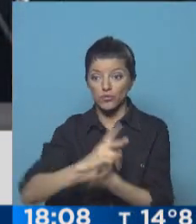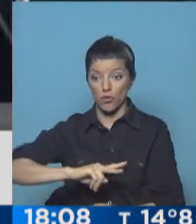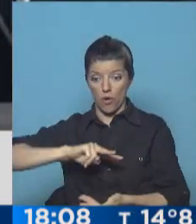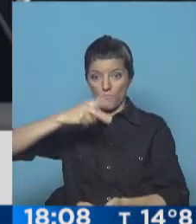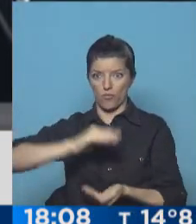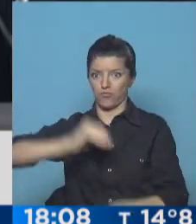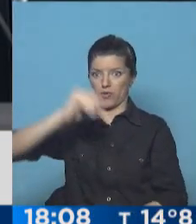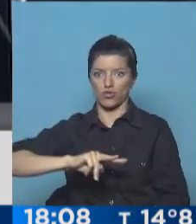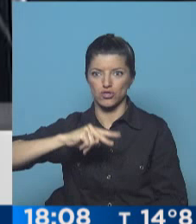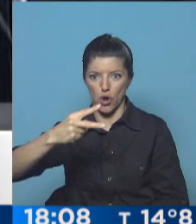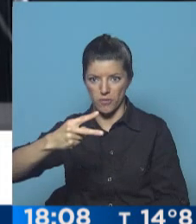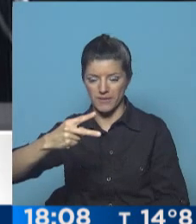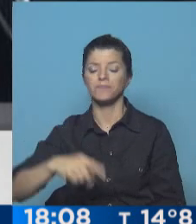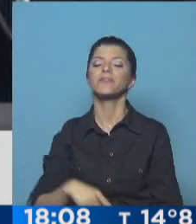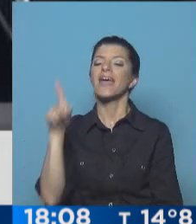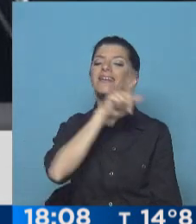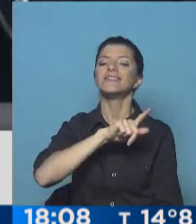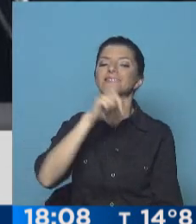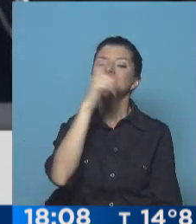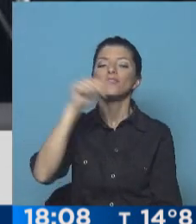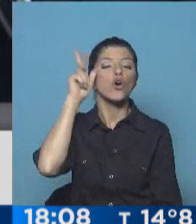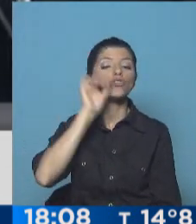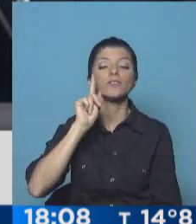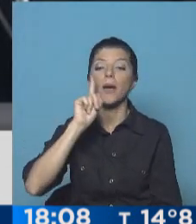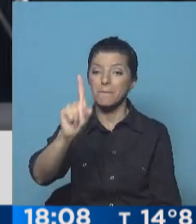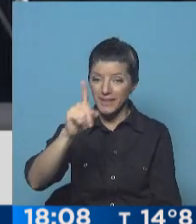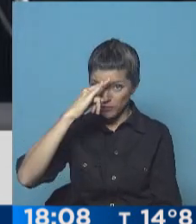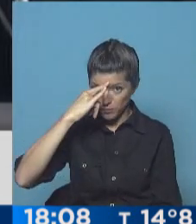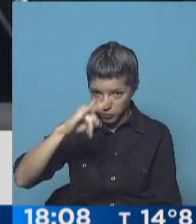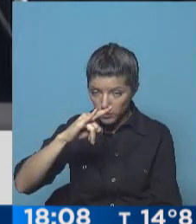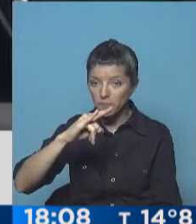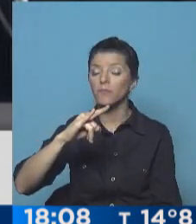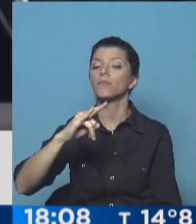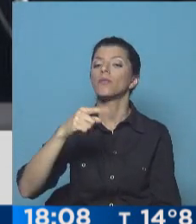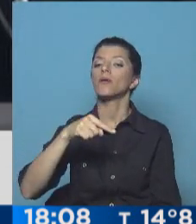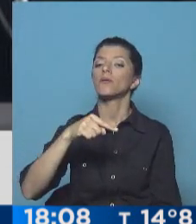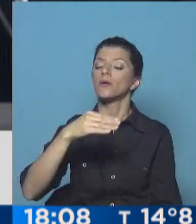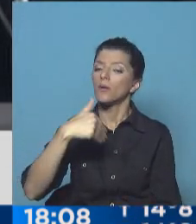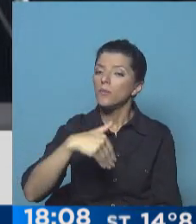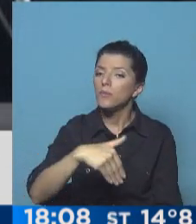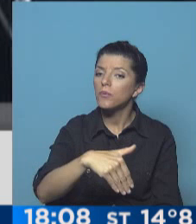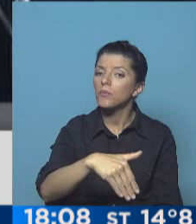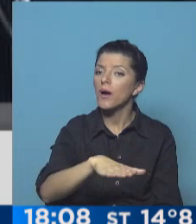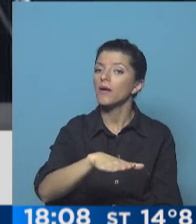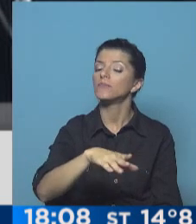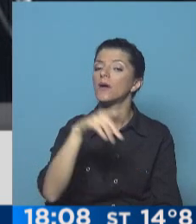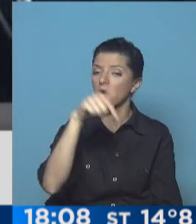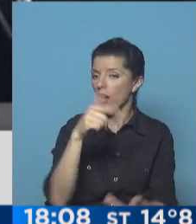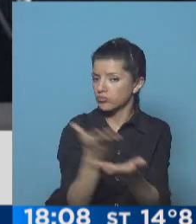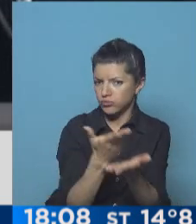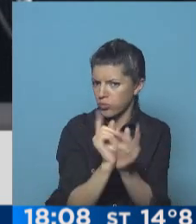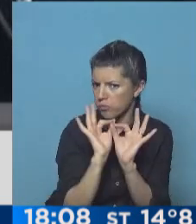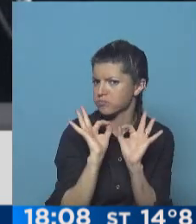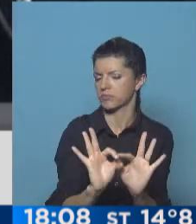180.000 cabezas de ganado que se va a poner en feedlot y que va a poder ser terminado aquí en el propio